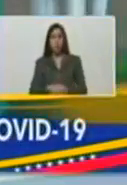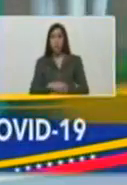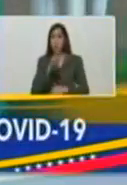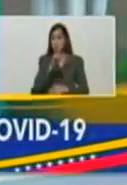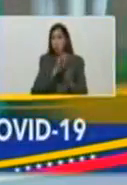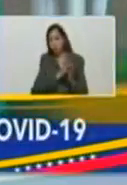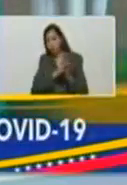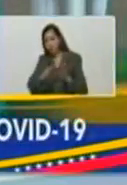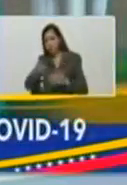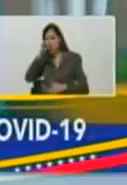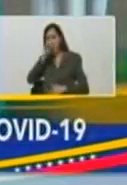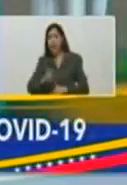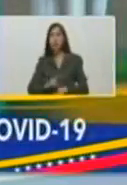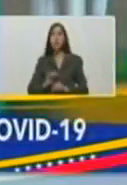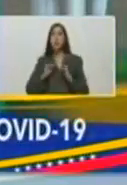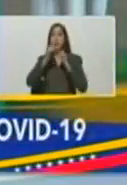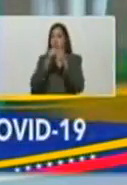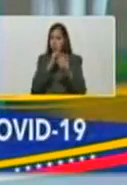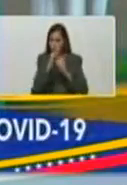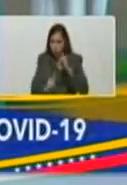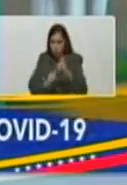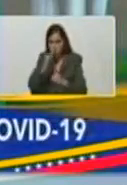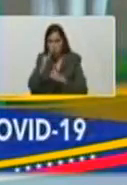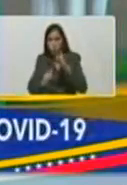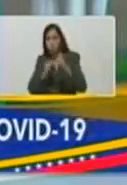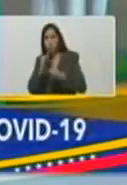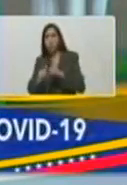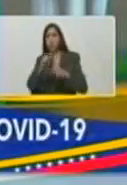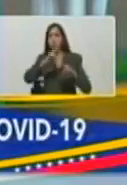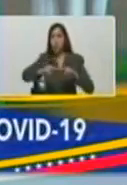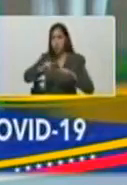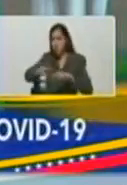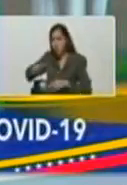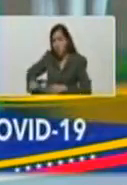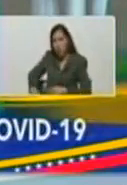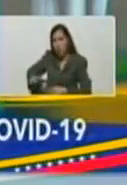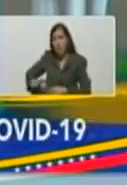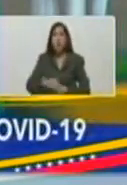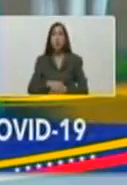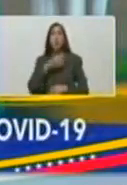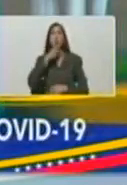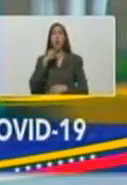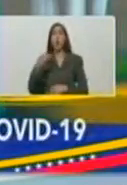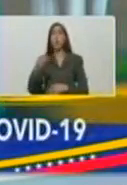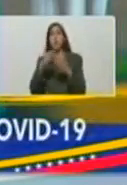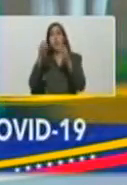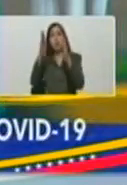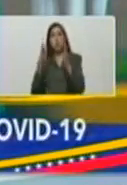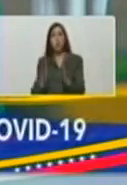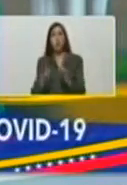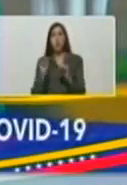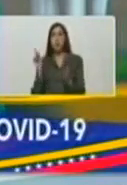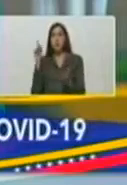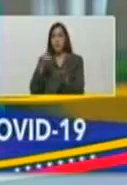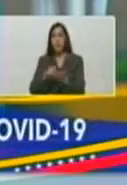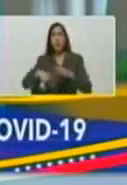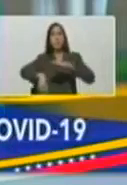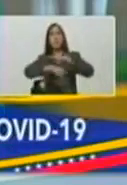en adelante. O sea, vamos a empezar a vacunar a los niños y niñas, jóvenes estudiantes de escuelas